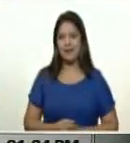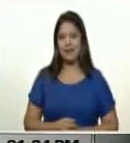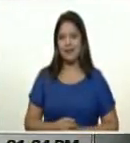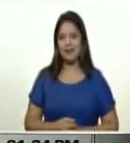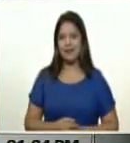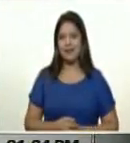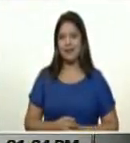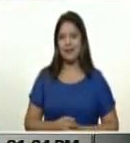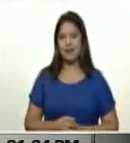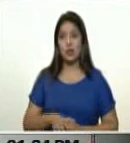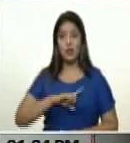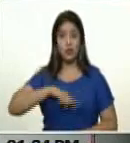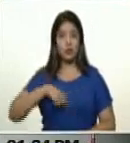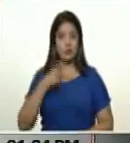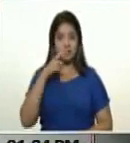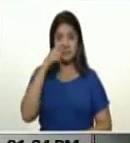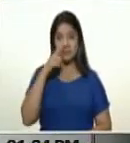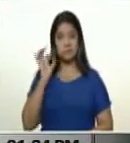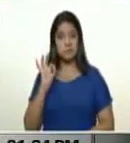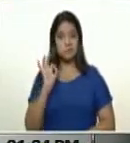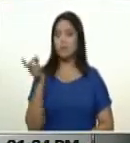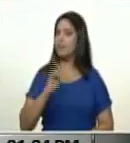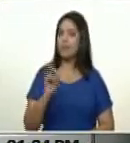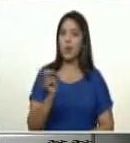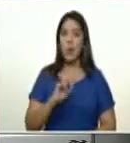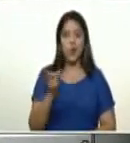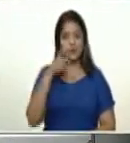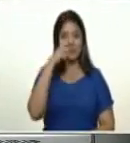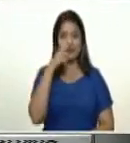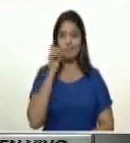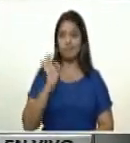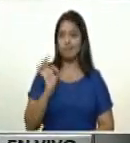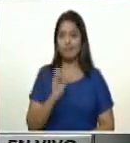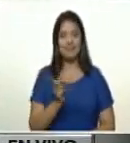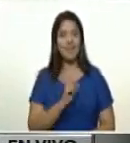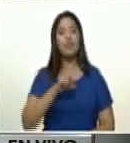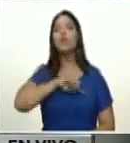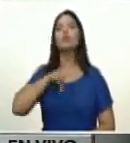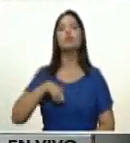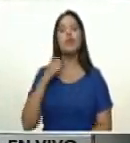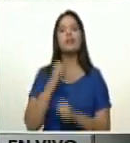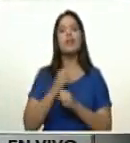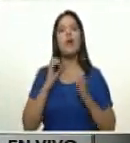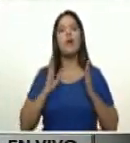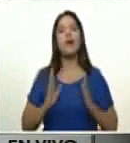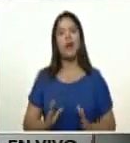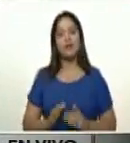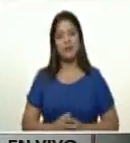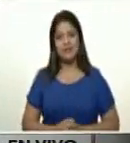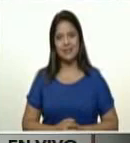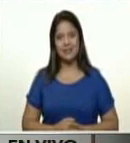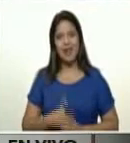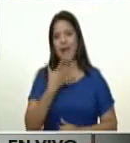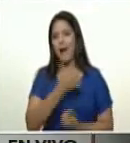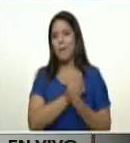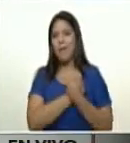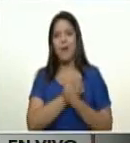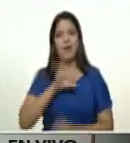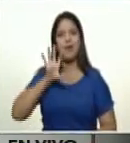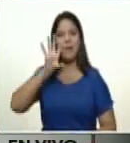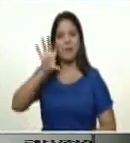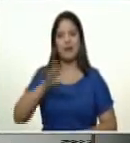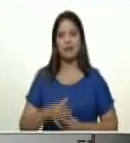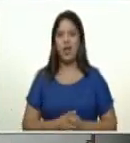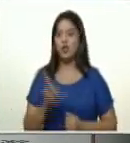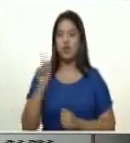No somos pelucones, míranos bien. No somos pelucones, somos trabajadores y amamos la patria. No